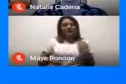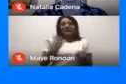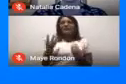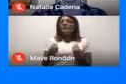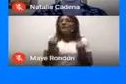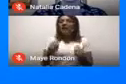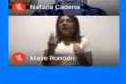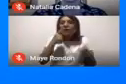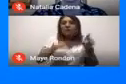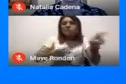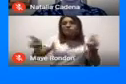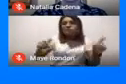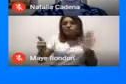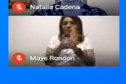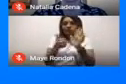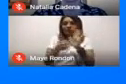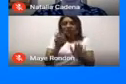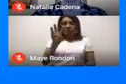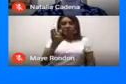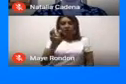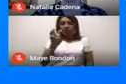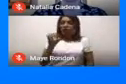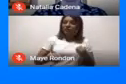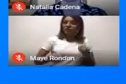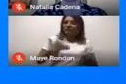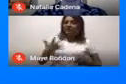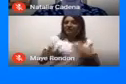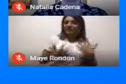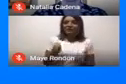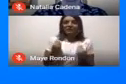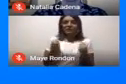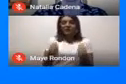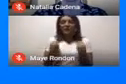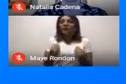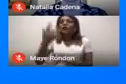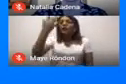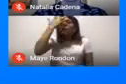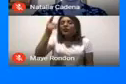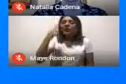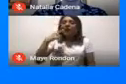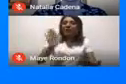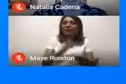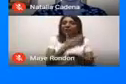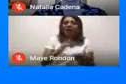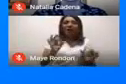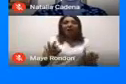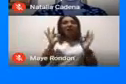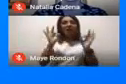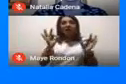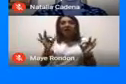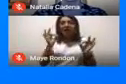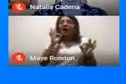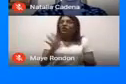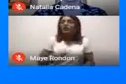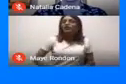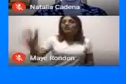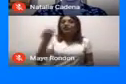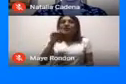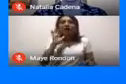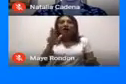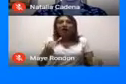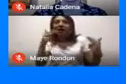estuvimos en la cátedra número 8, nos divertimos muchísimo porque además estaba una música espectacular, así que yo creo que todos estábamos ahí